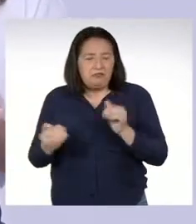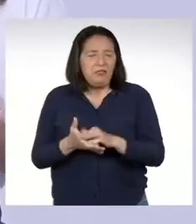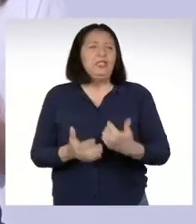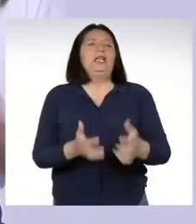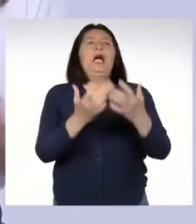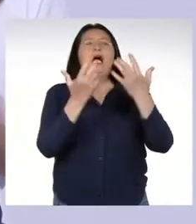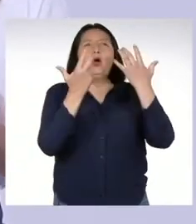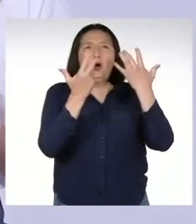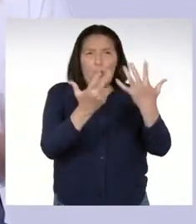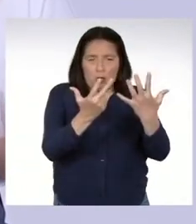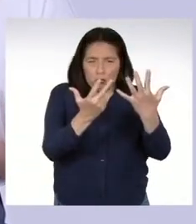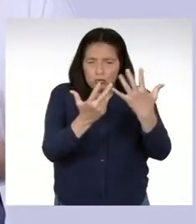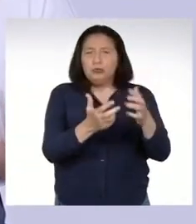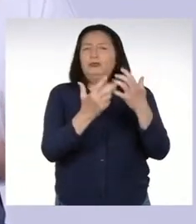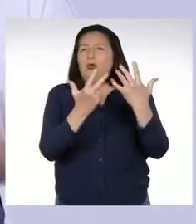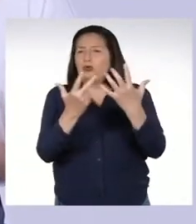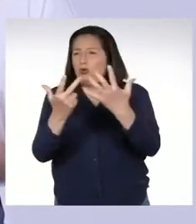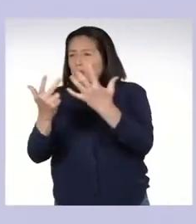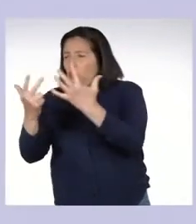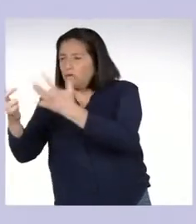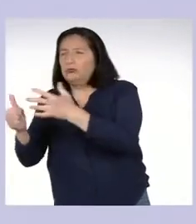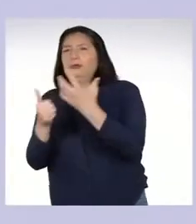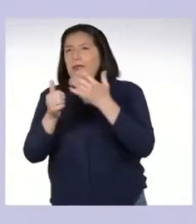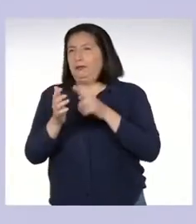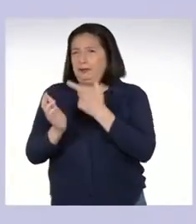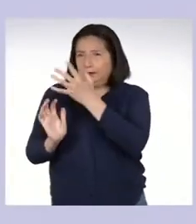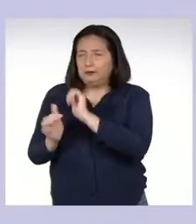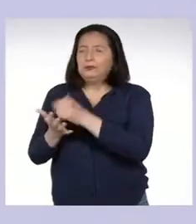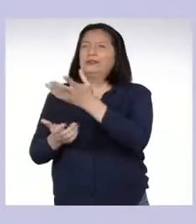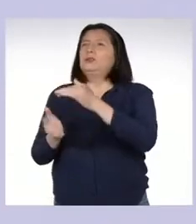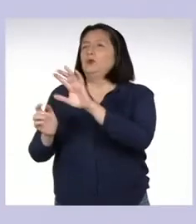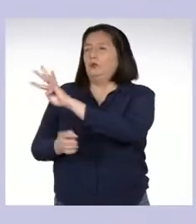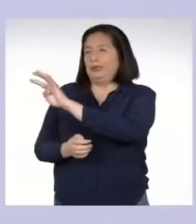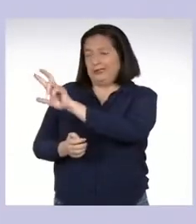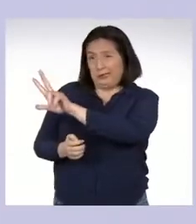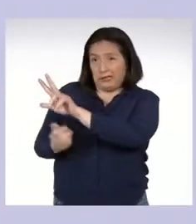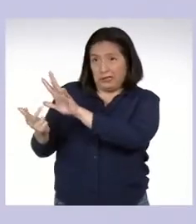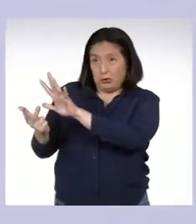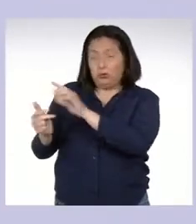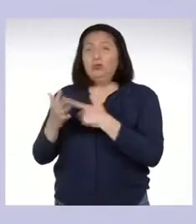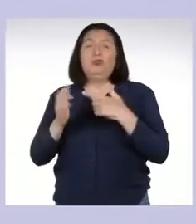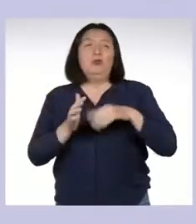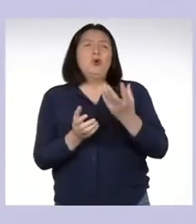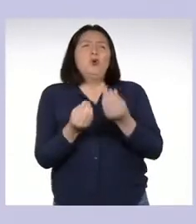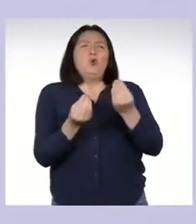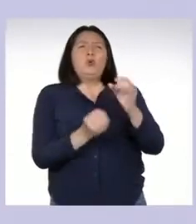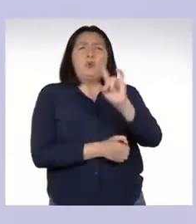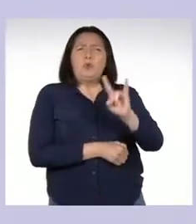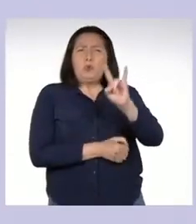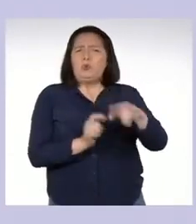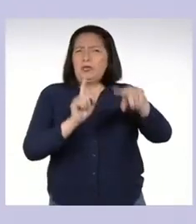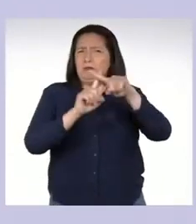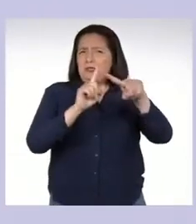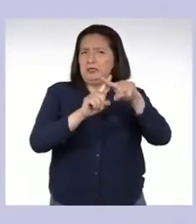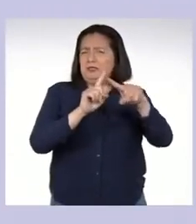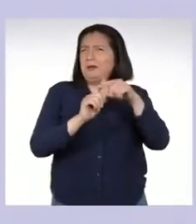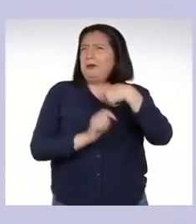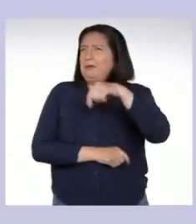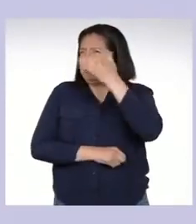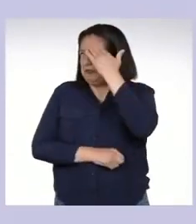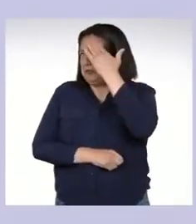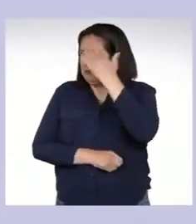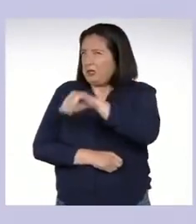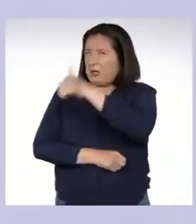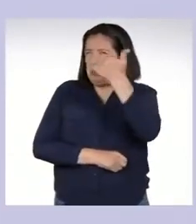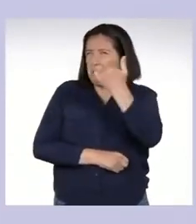Así obtendremos también 48. Para entender un poco más sobre cómo utilizar la multiplicación, vamos a conocer a otros